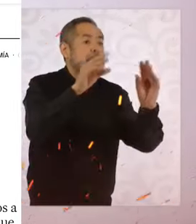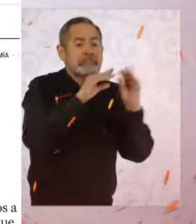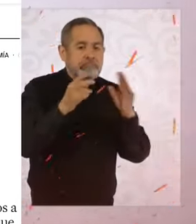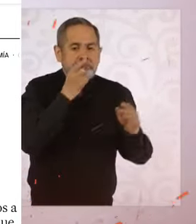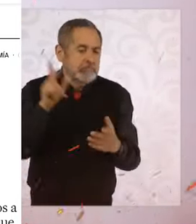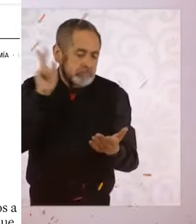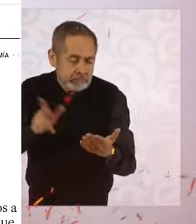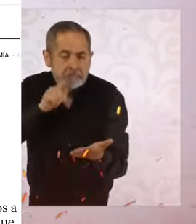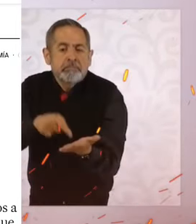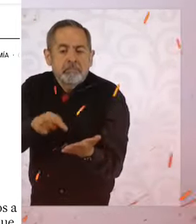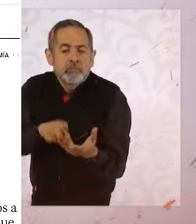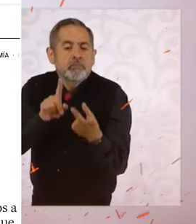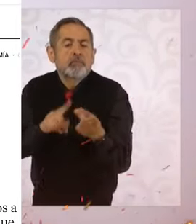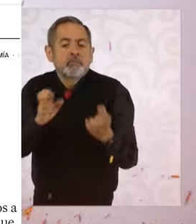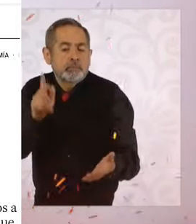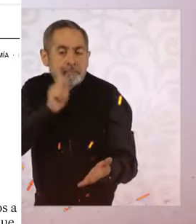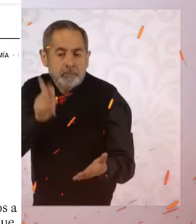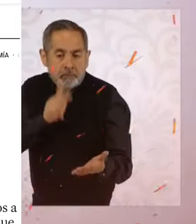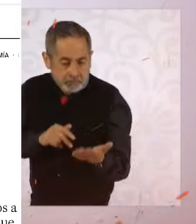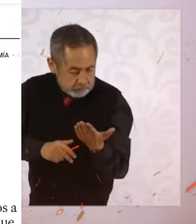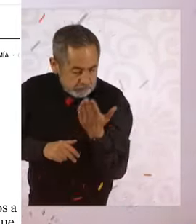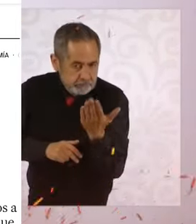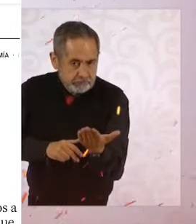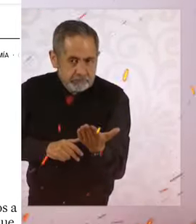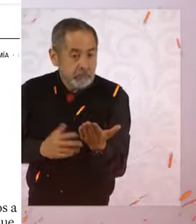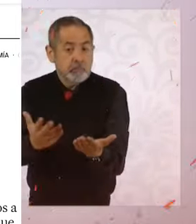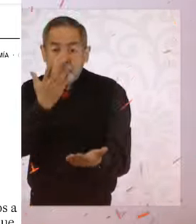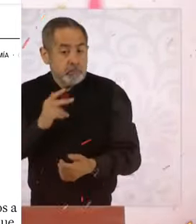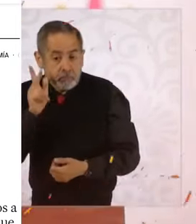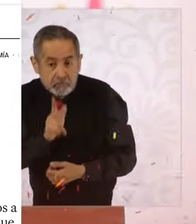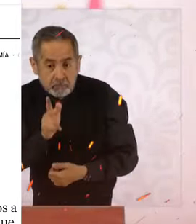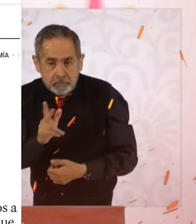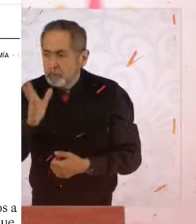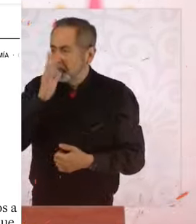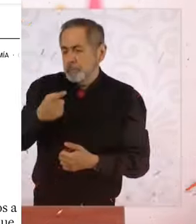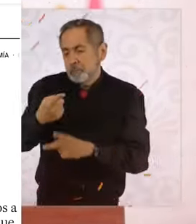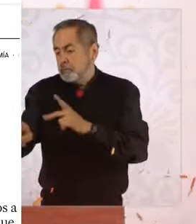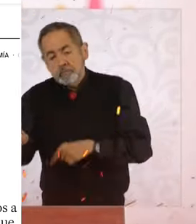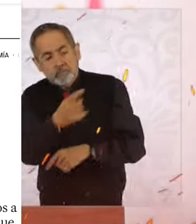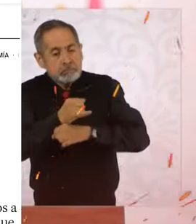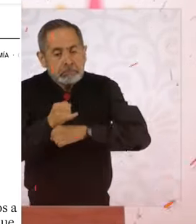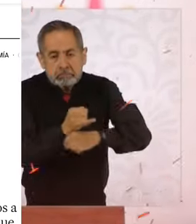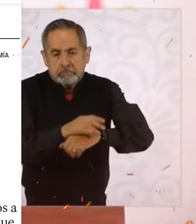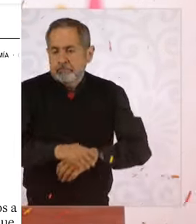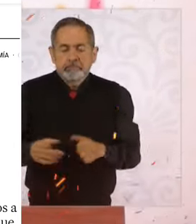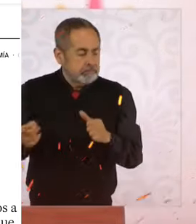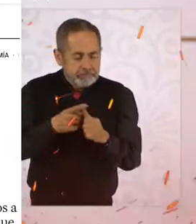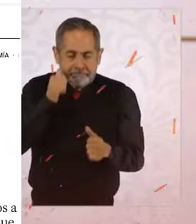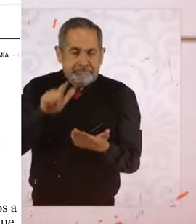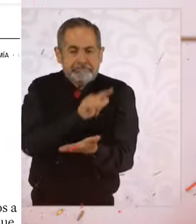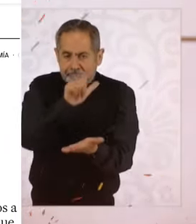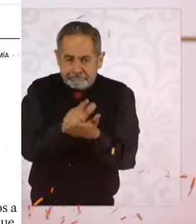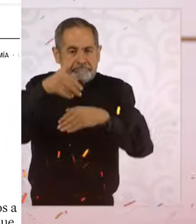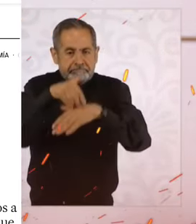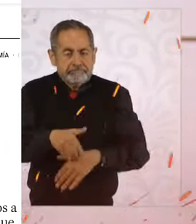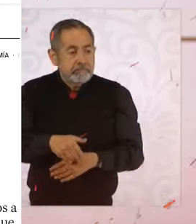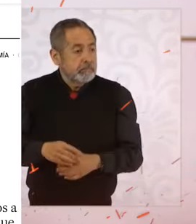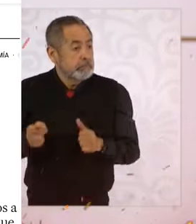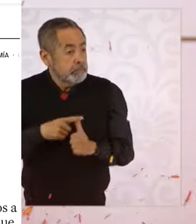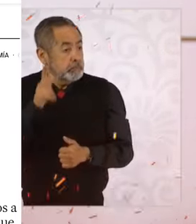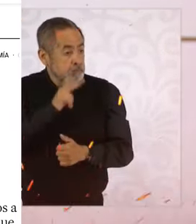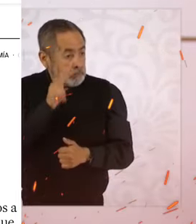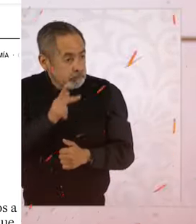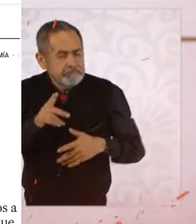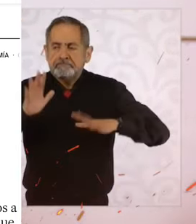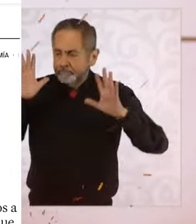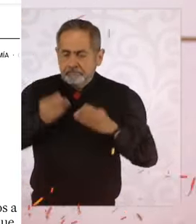decir, pero si no se tiene pruebas de ello, pues no se puede abrir una carpeta de investigación, porque todo tiene que ser dentro del marco de la ley. Entonces, en Guerrero y